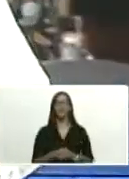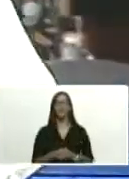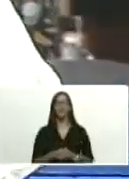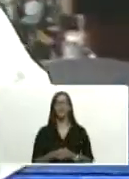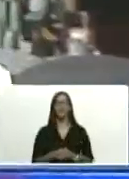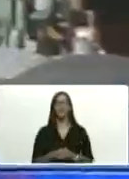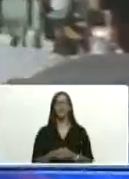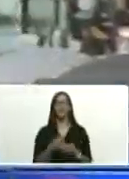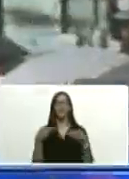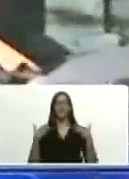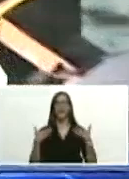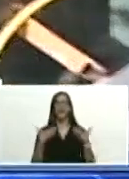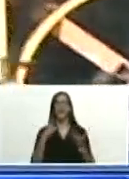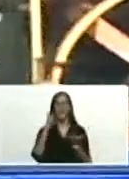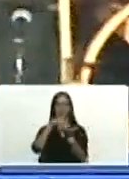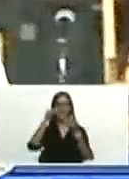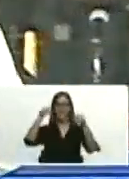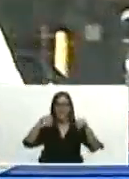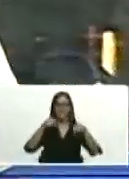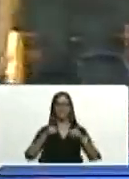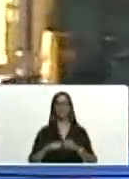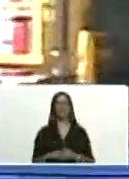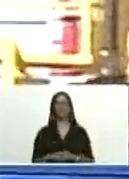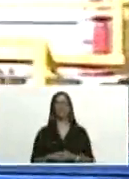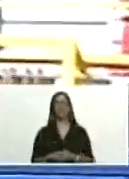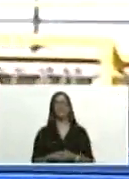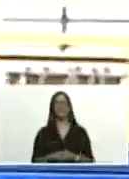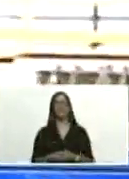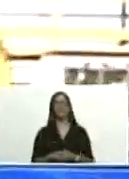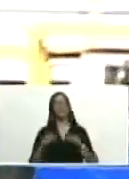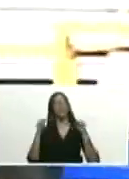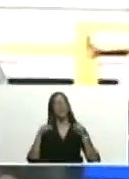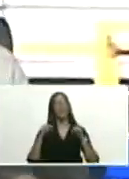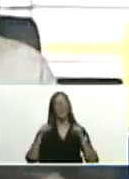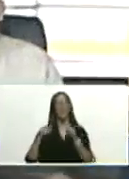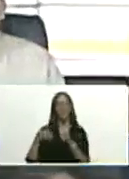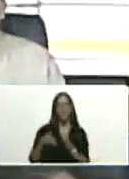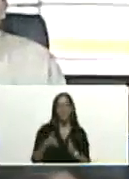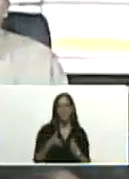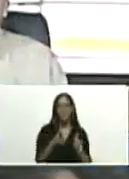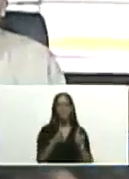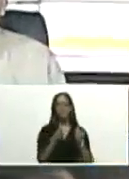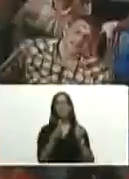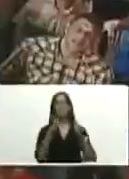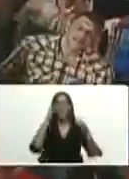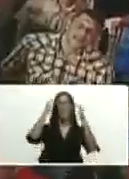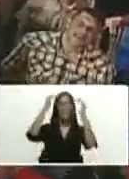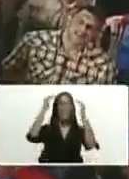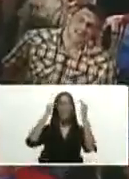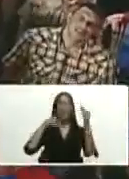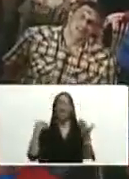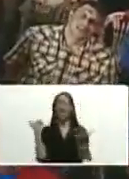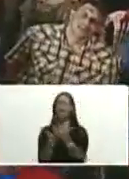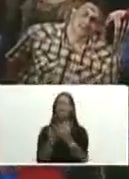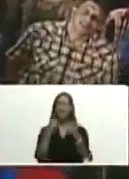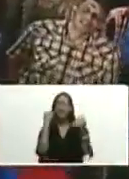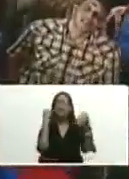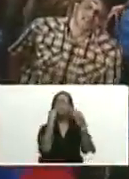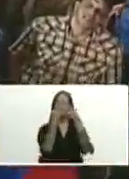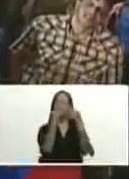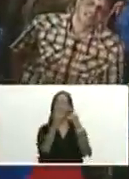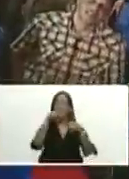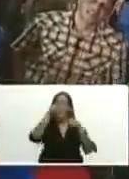me alegra mucho estar hoy aquí por aquí por la rama esta saludo hasta el último compañero por